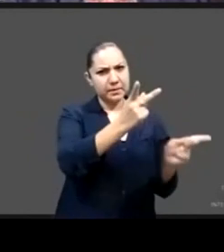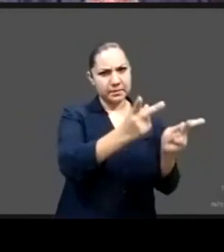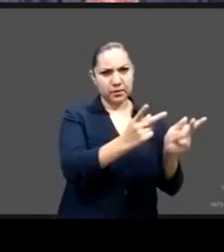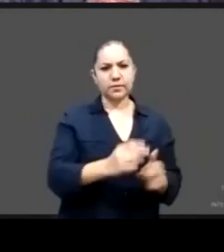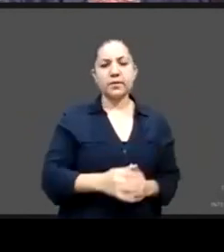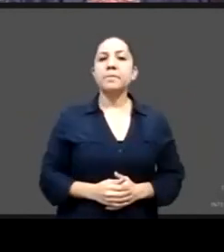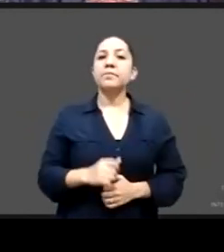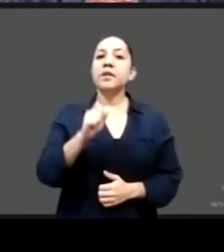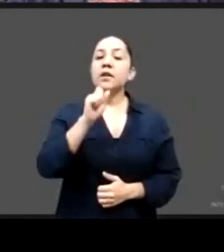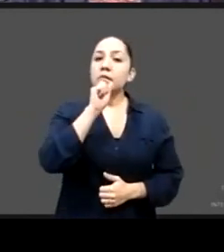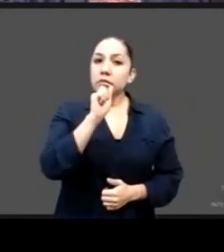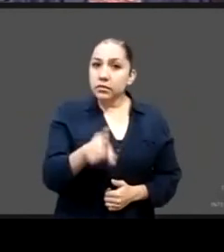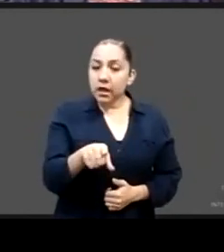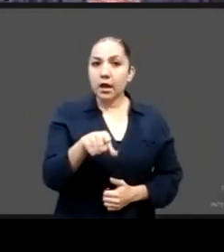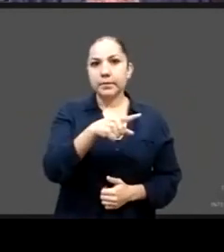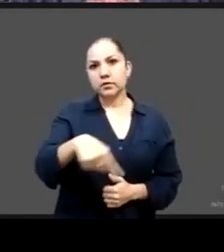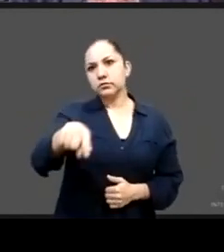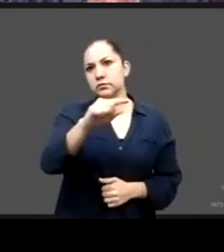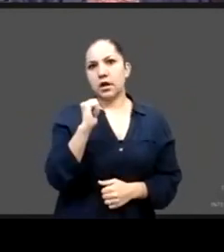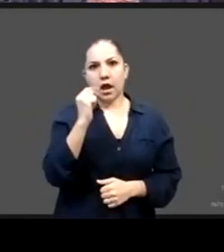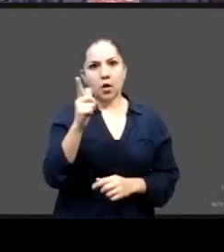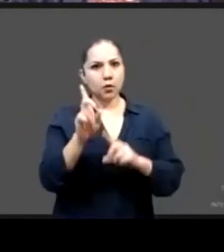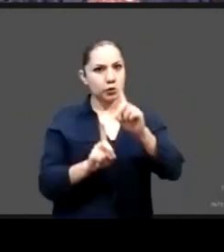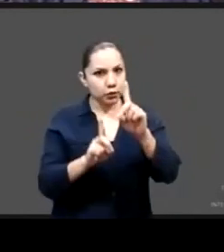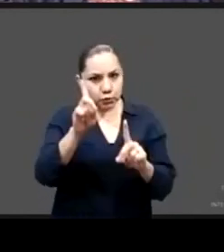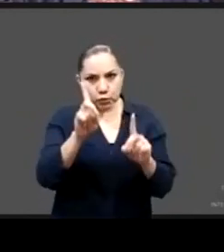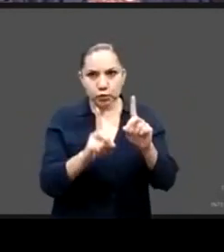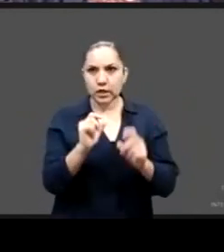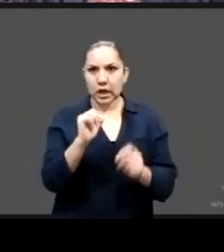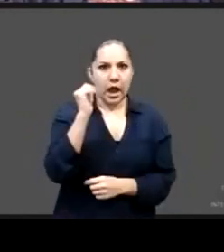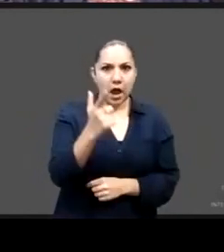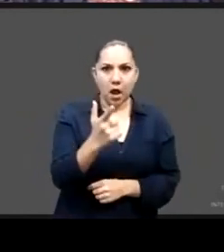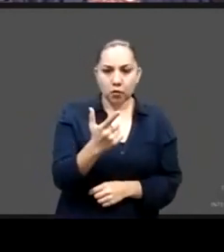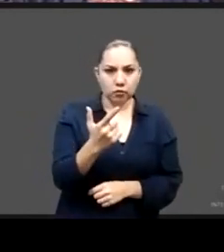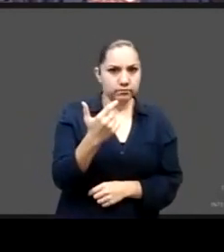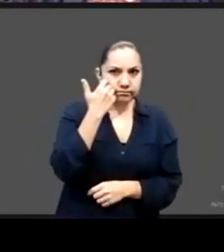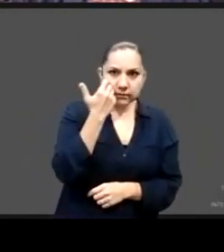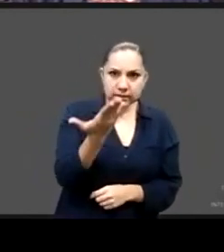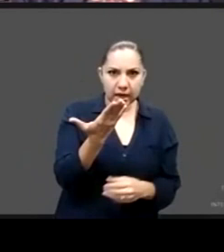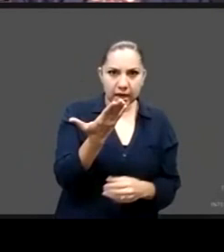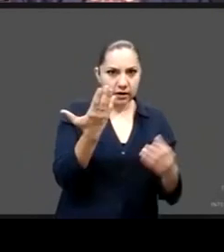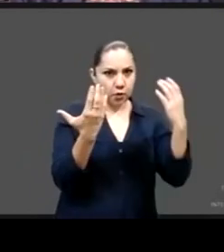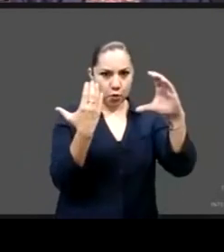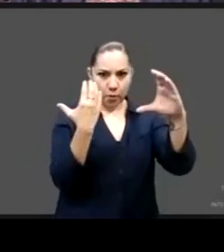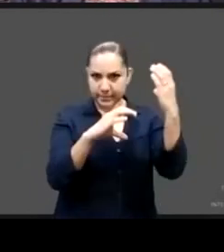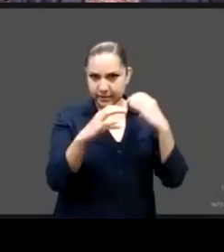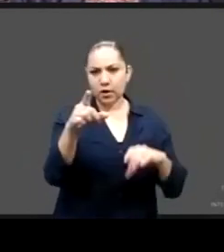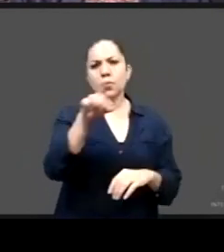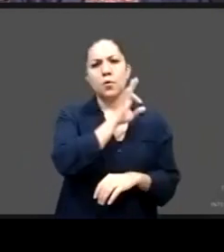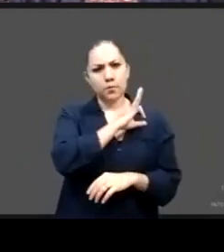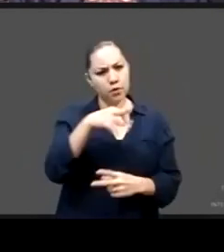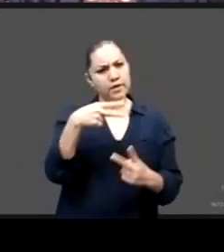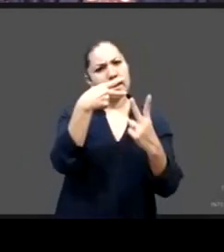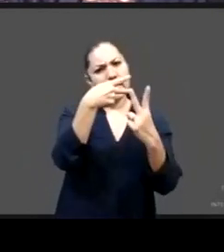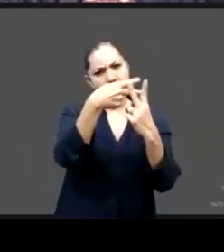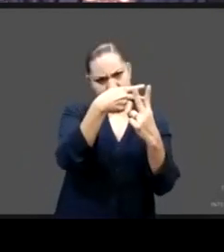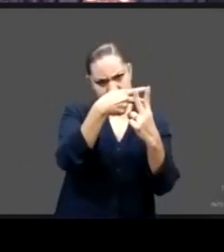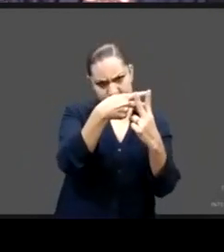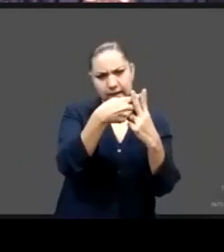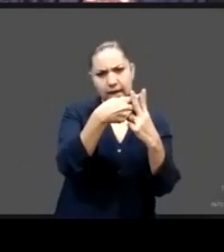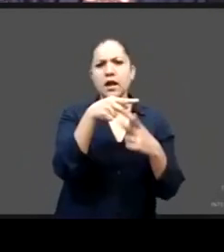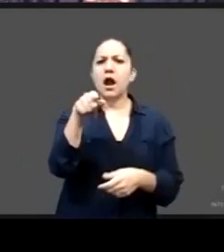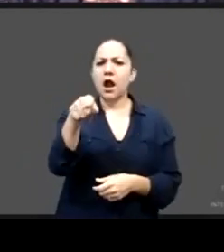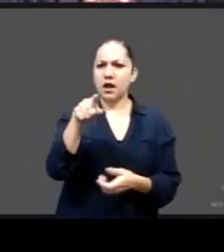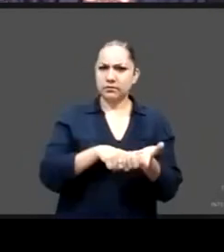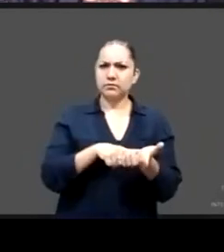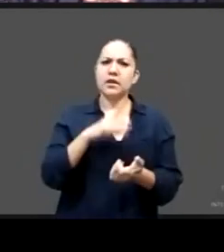enviar sus dudas y comentarios vía hashtag Facebook Live. En el chat encontrarán la Liga de